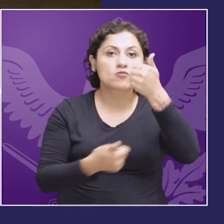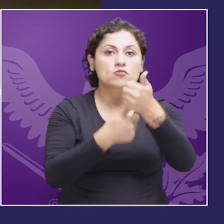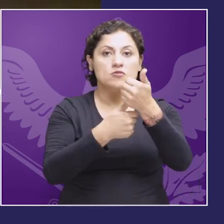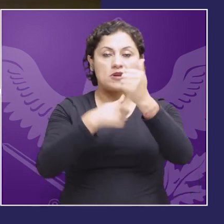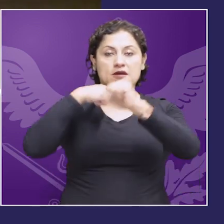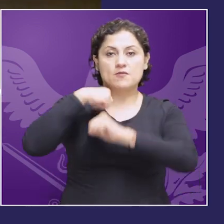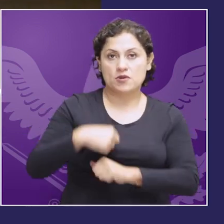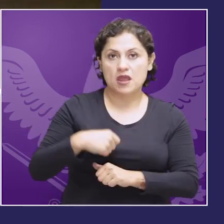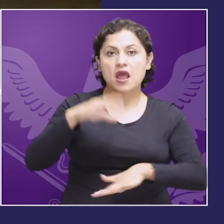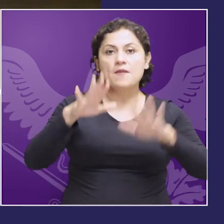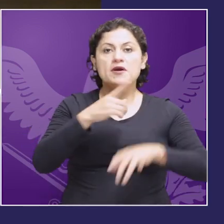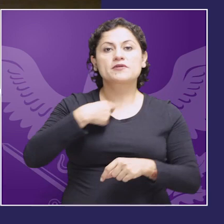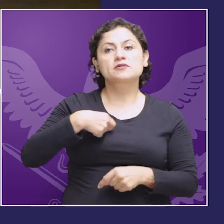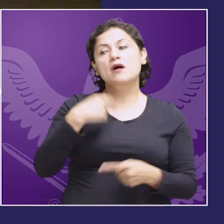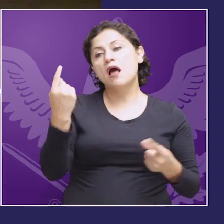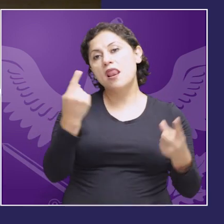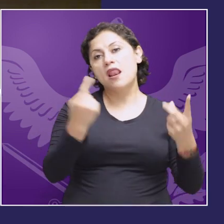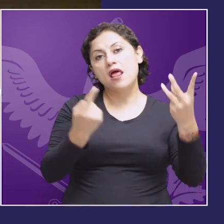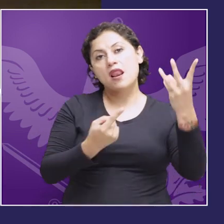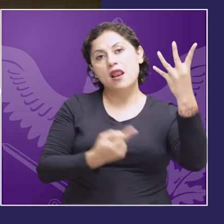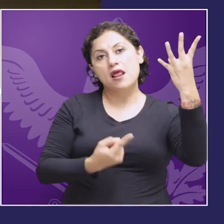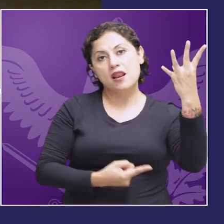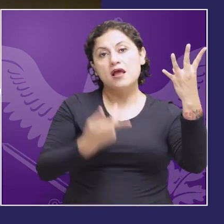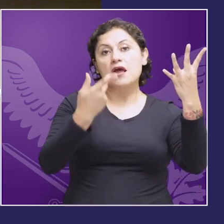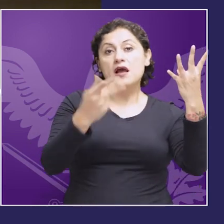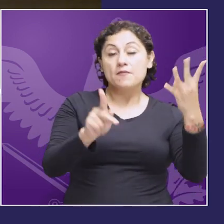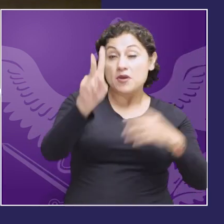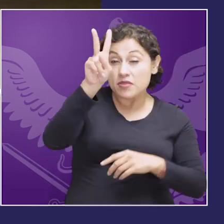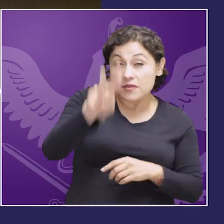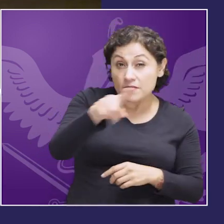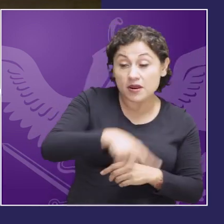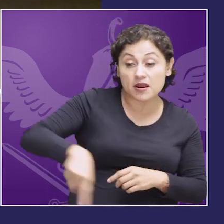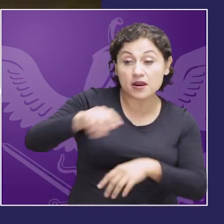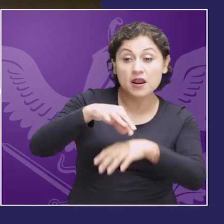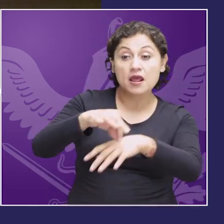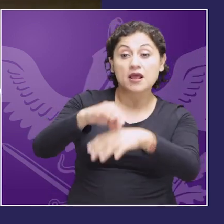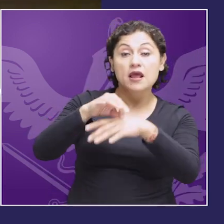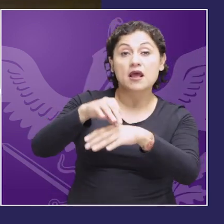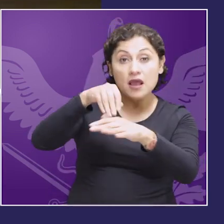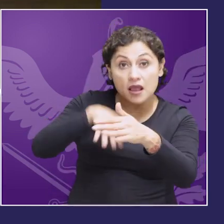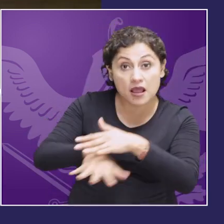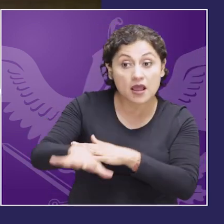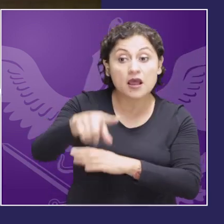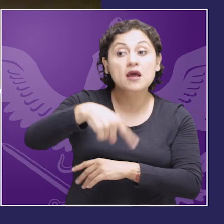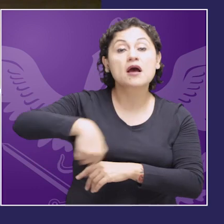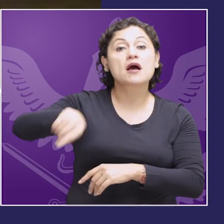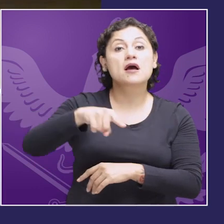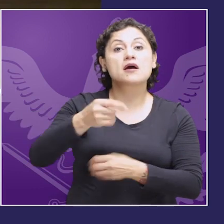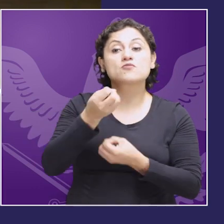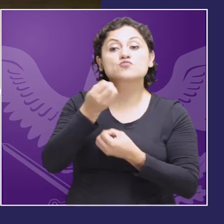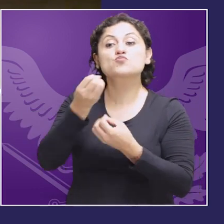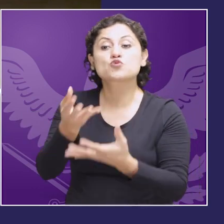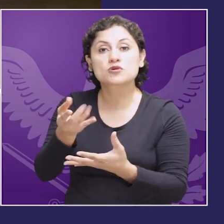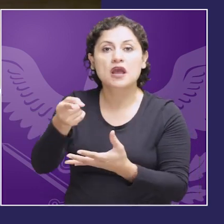y cuando tratamos de comunicar estos conceptos, no estamos siendo efectivos en esa